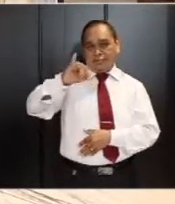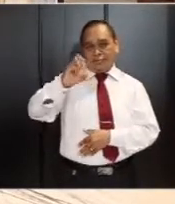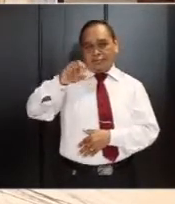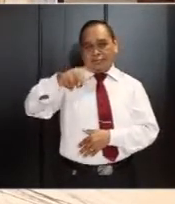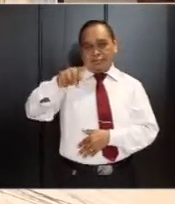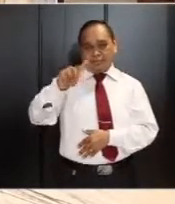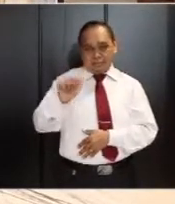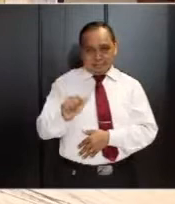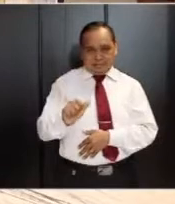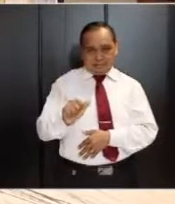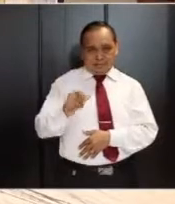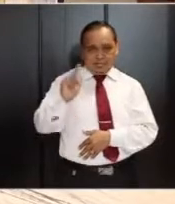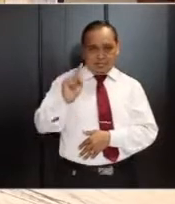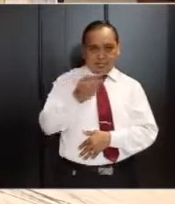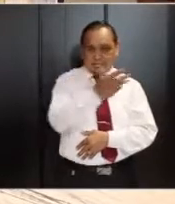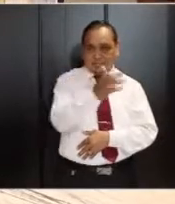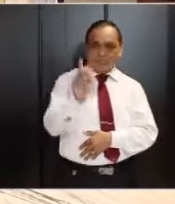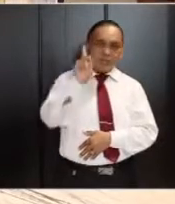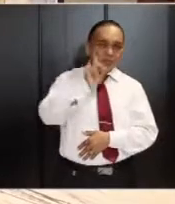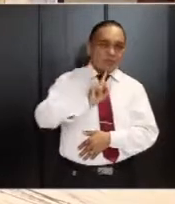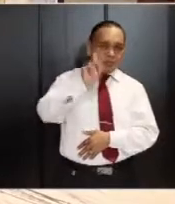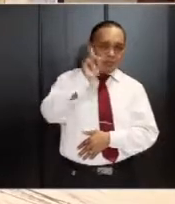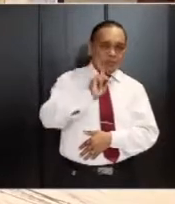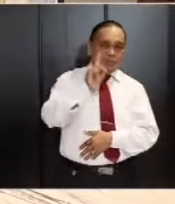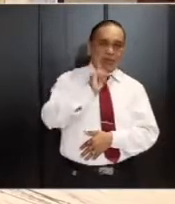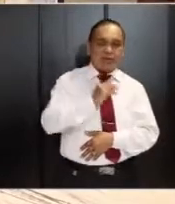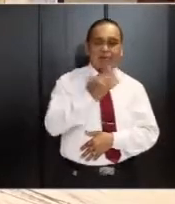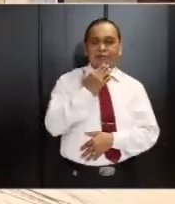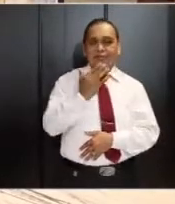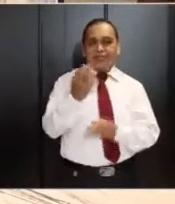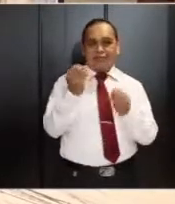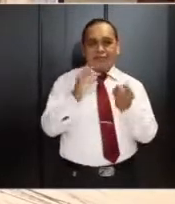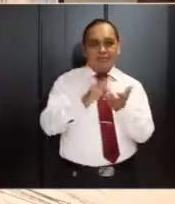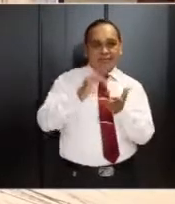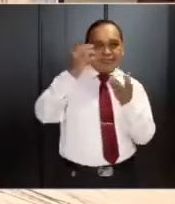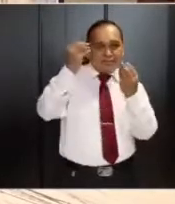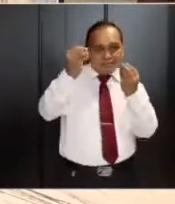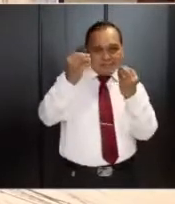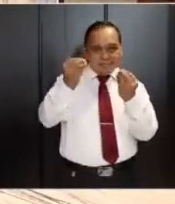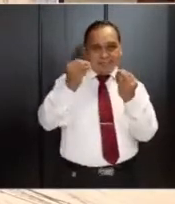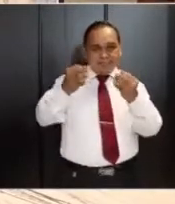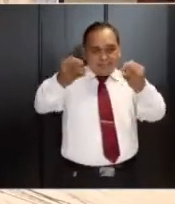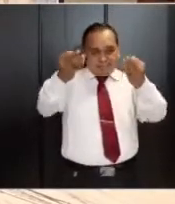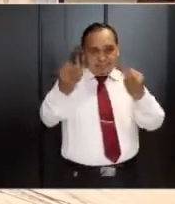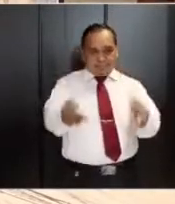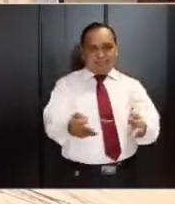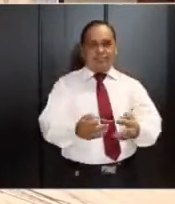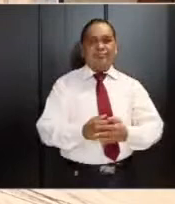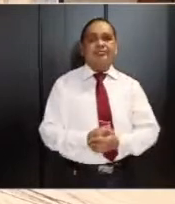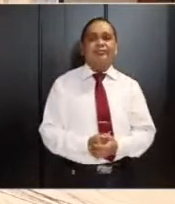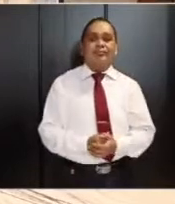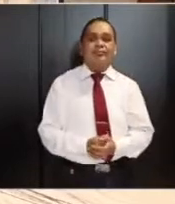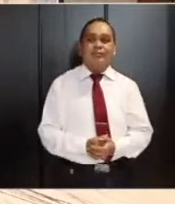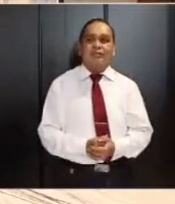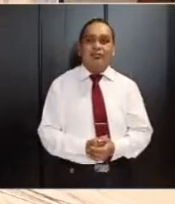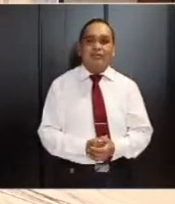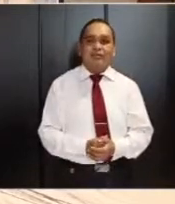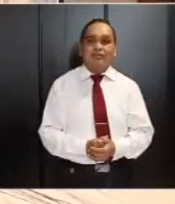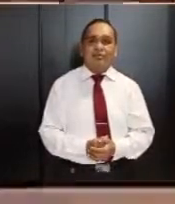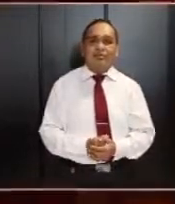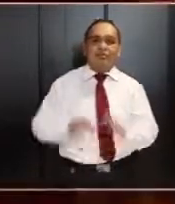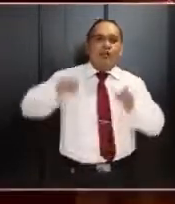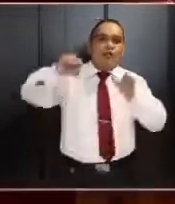compromiso social. Muy bien, muchísimas gracias, mi amor. Perfecto. Pues ahora seguimos con la